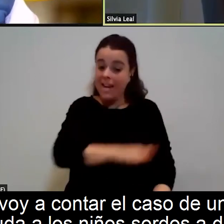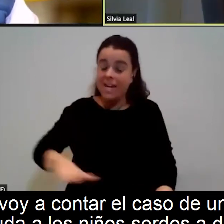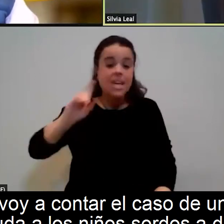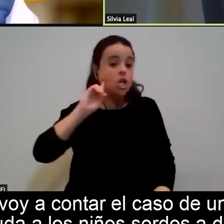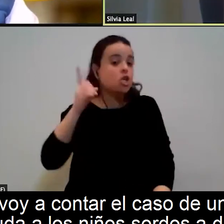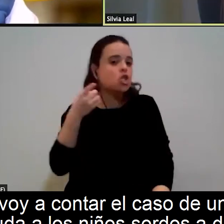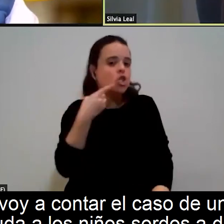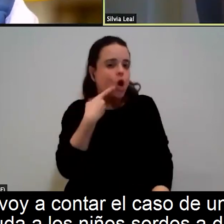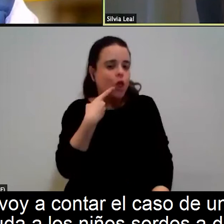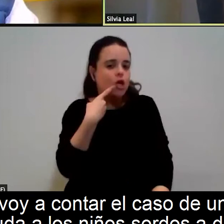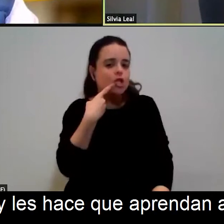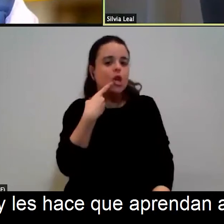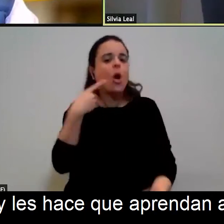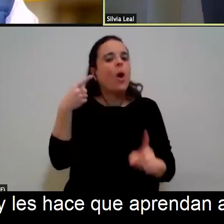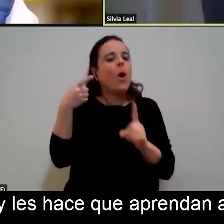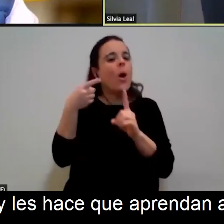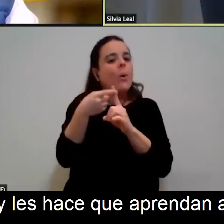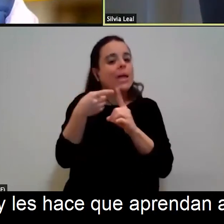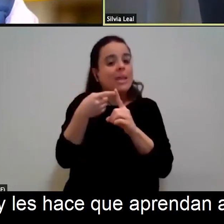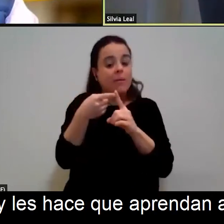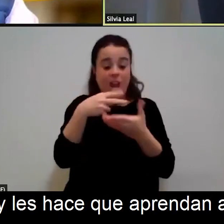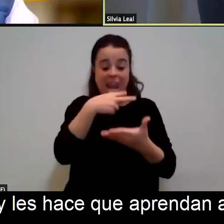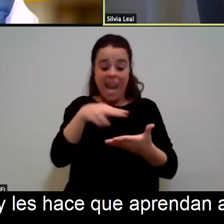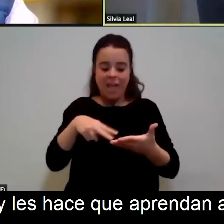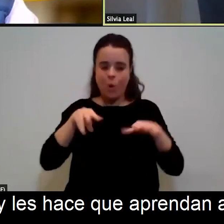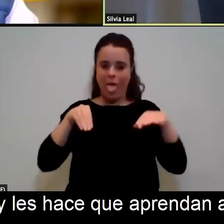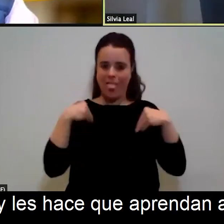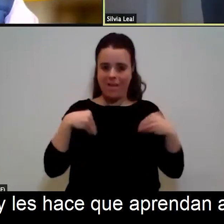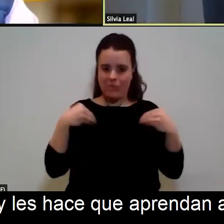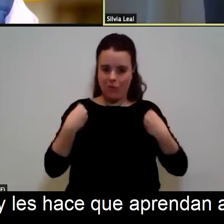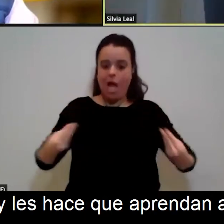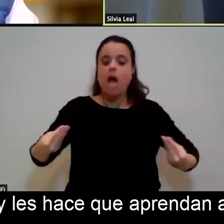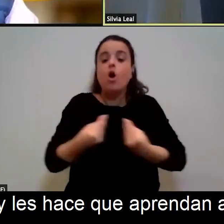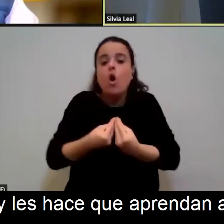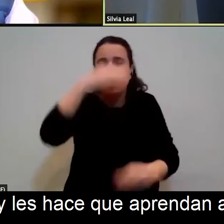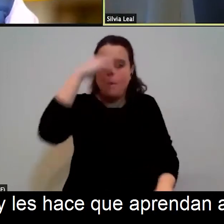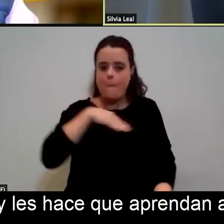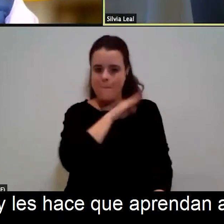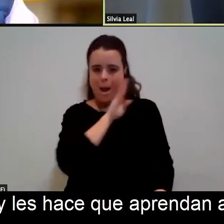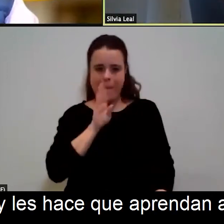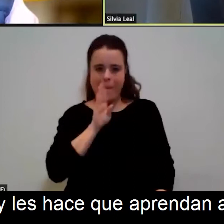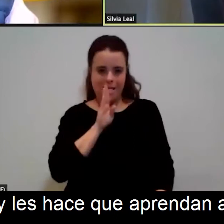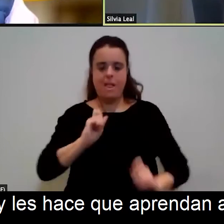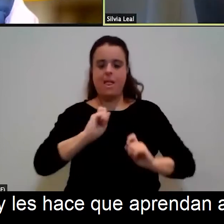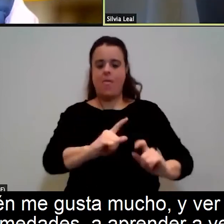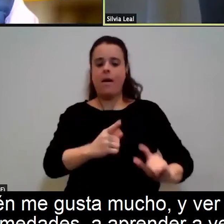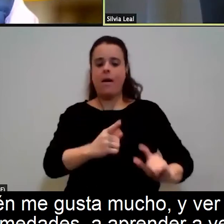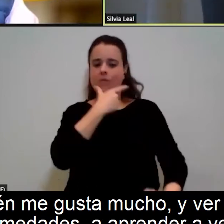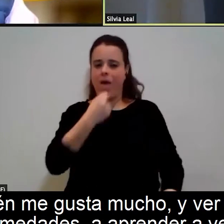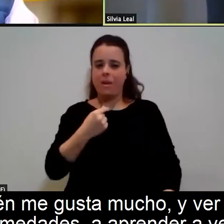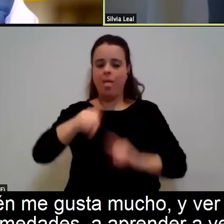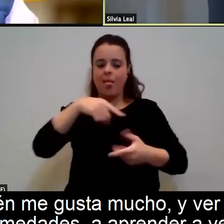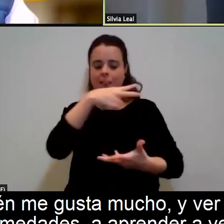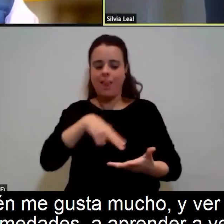a disfrutar de la lectura y con sus padres y les, bueno, pues facilita, hace que aprendan a leer más rápido. Este